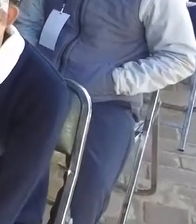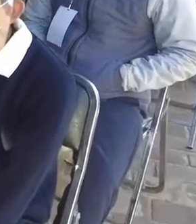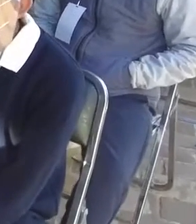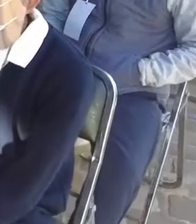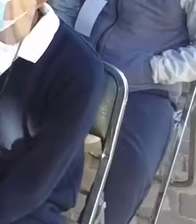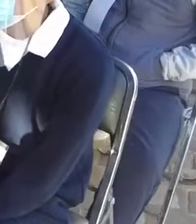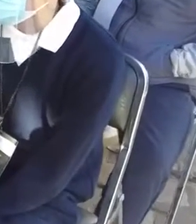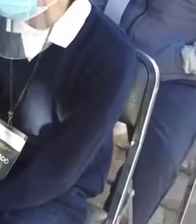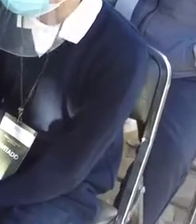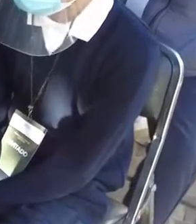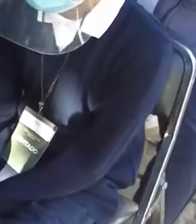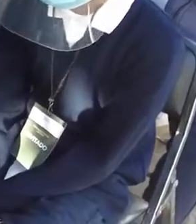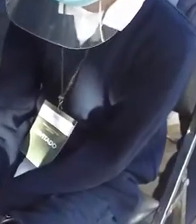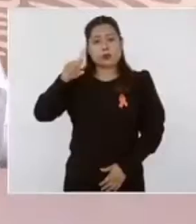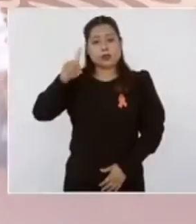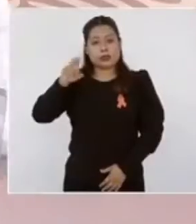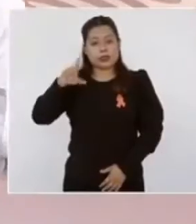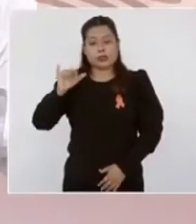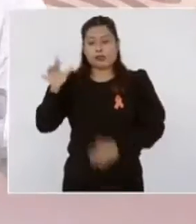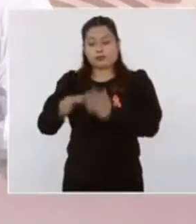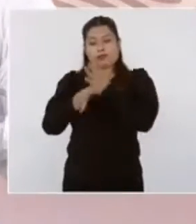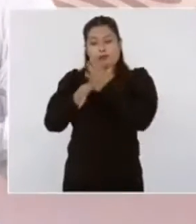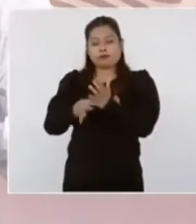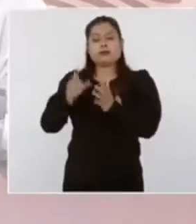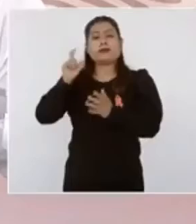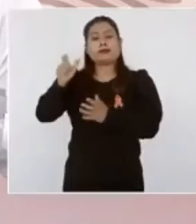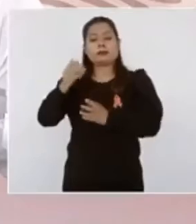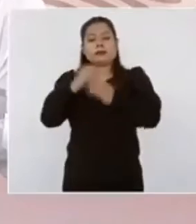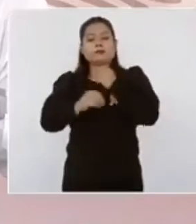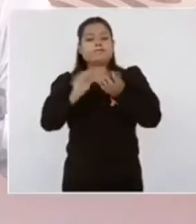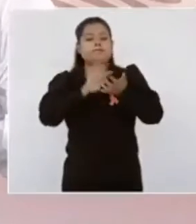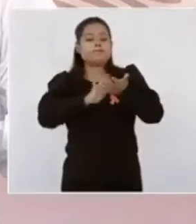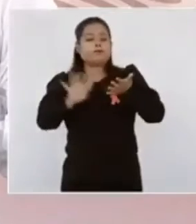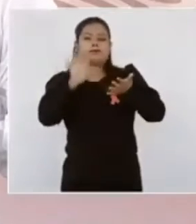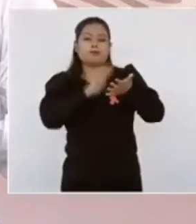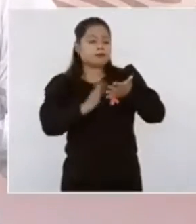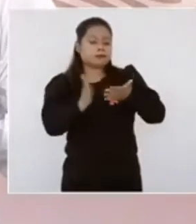Decía Rubén Darío que es alimento, porque la lectura